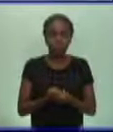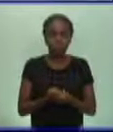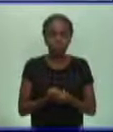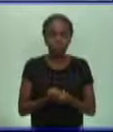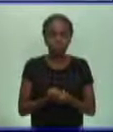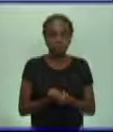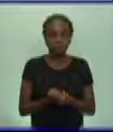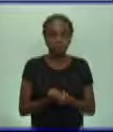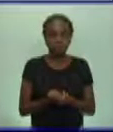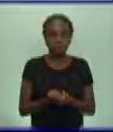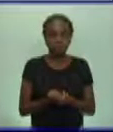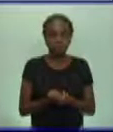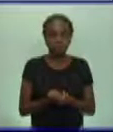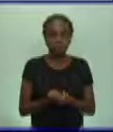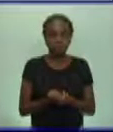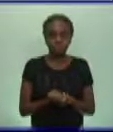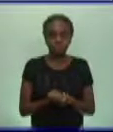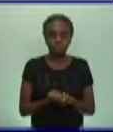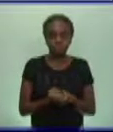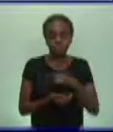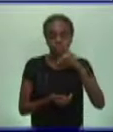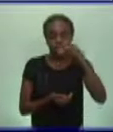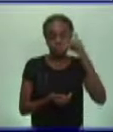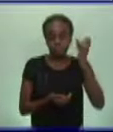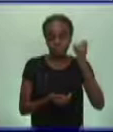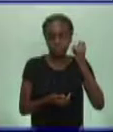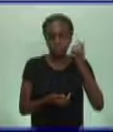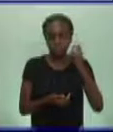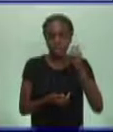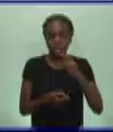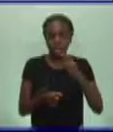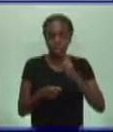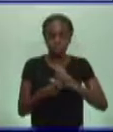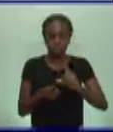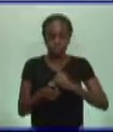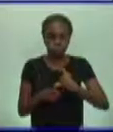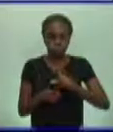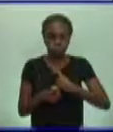finca? Claro que sí, el campesino.